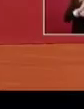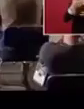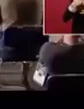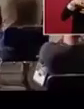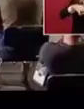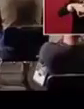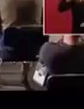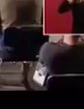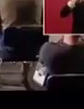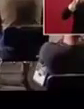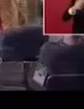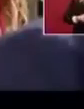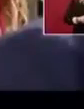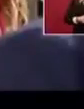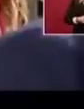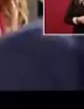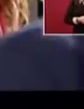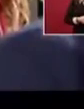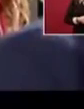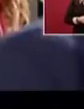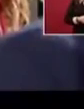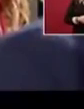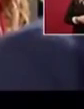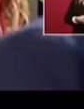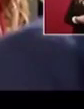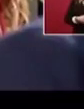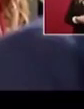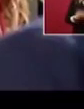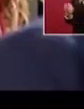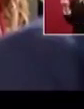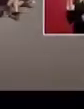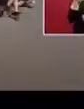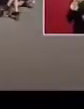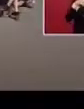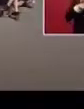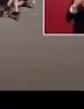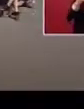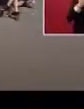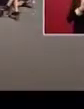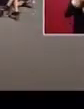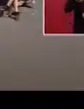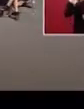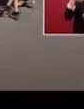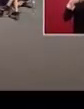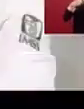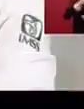cuáles son los requisitos para que las personas tengan acceso a esta incapacidad tener los síntomas de